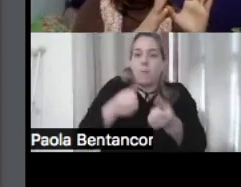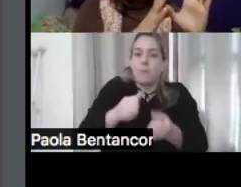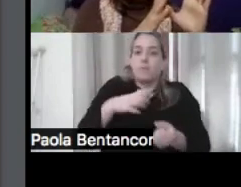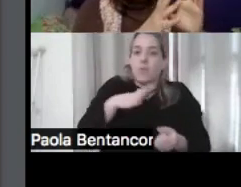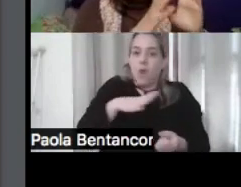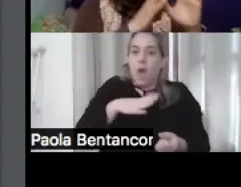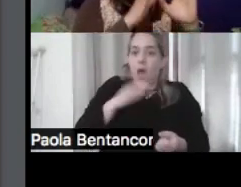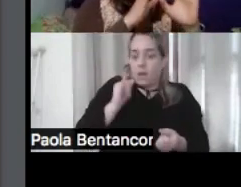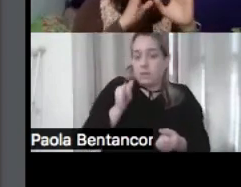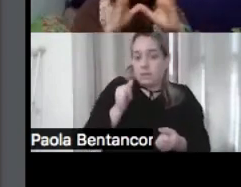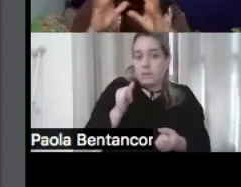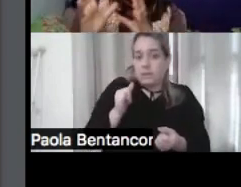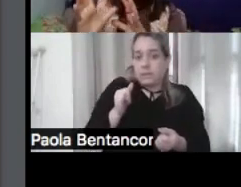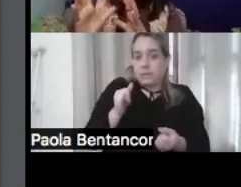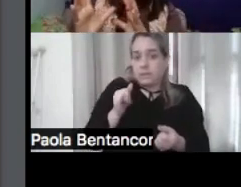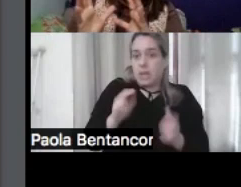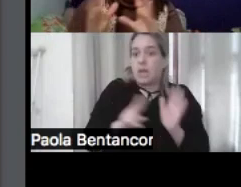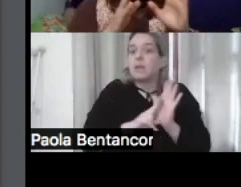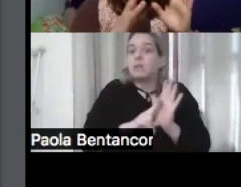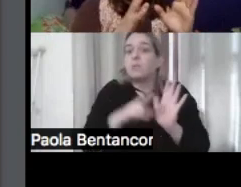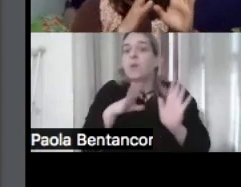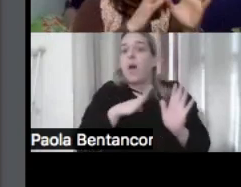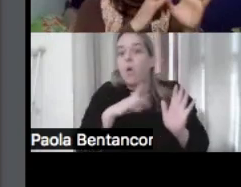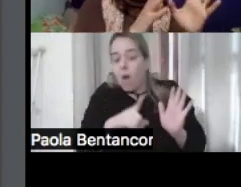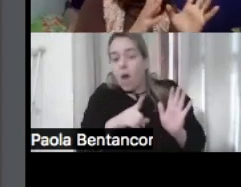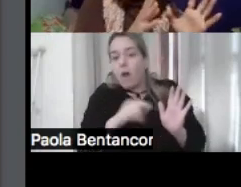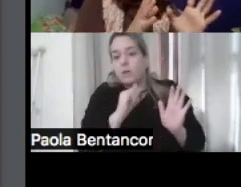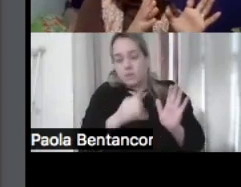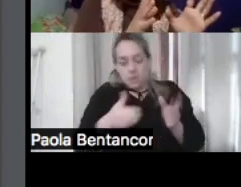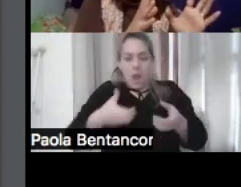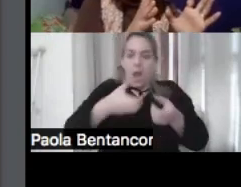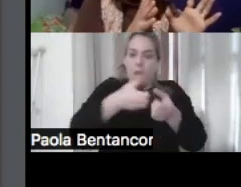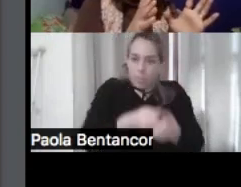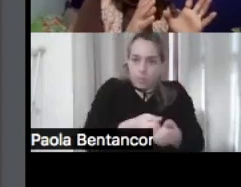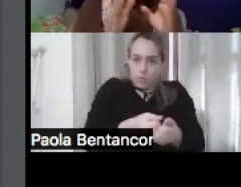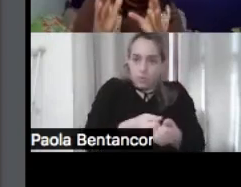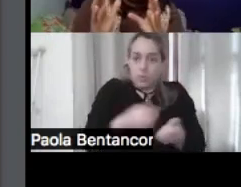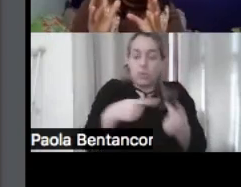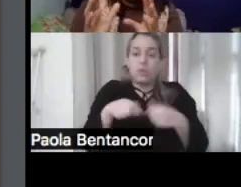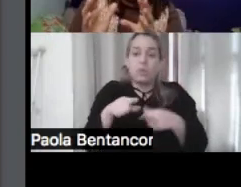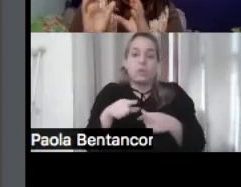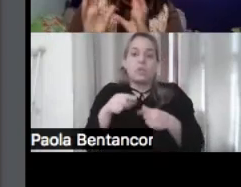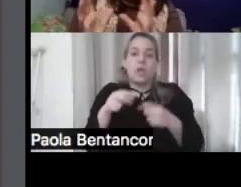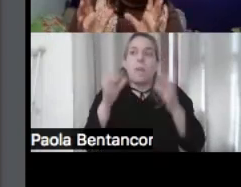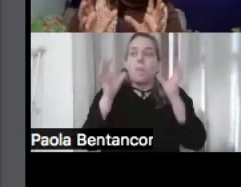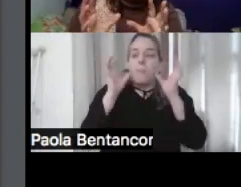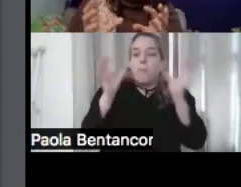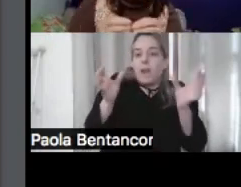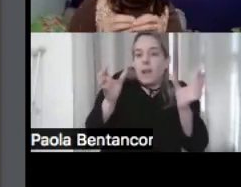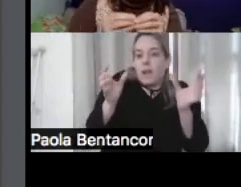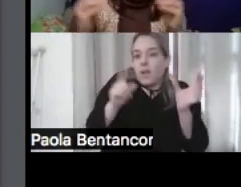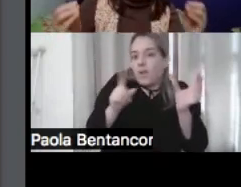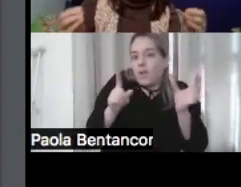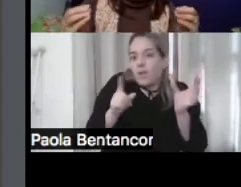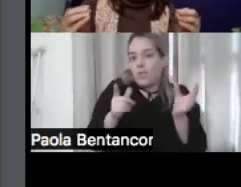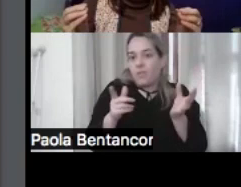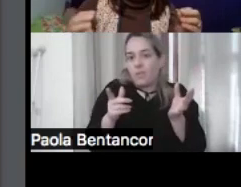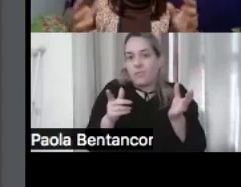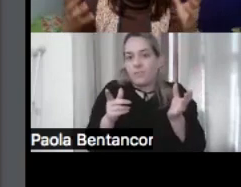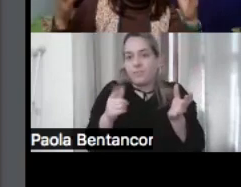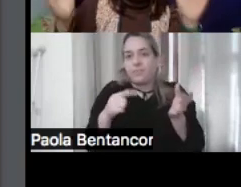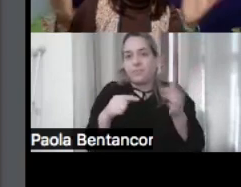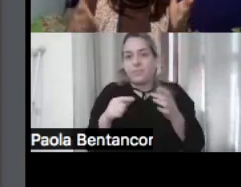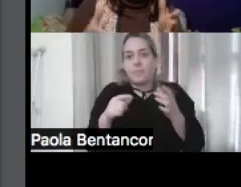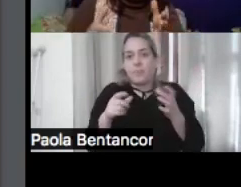estar cuando hay un diagnóstico, o sea, esta persona debe contar con esos apoyos, entonces ya no hay un riesgo alto para la lactancia y un riesgo bajo porque supuestamente desde